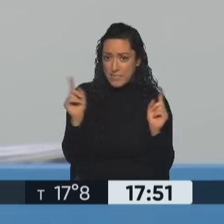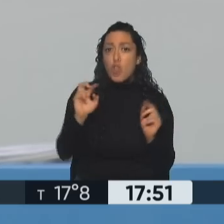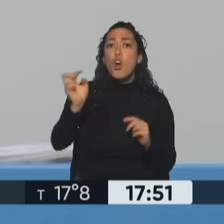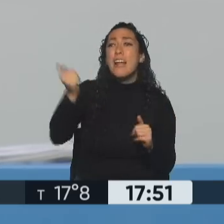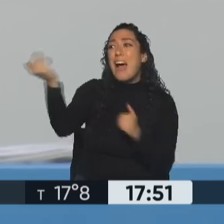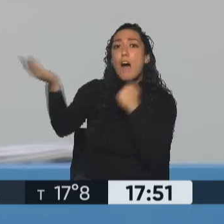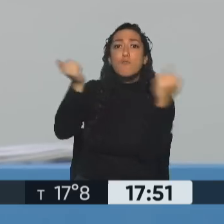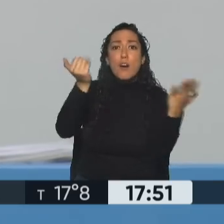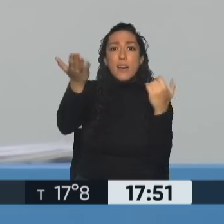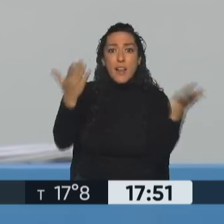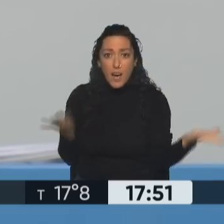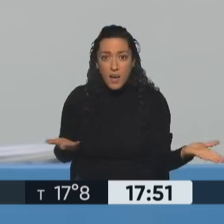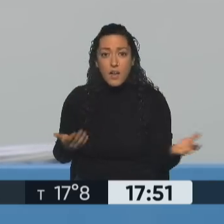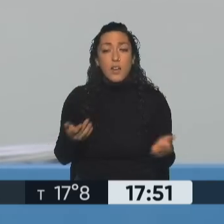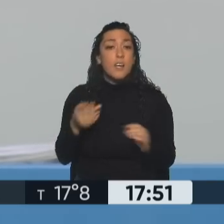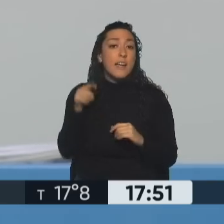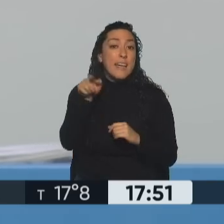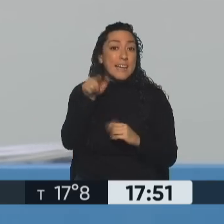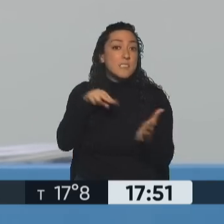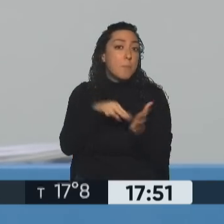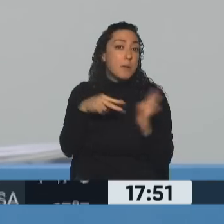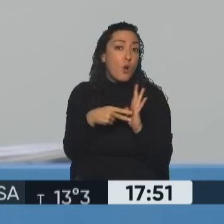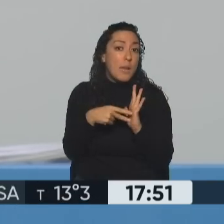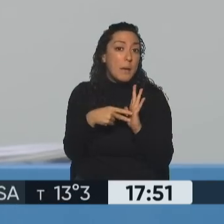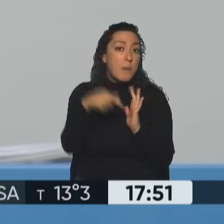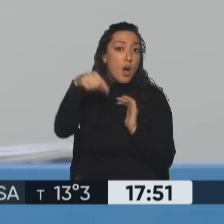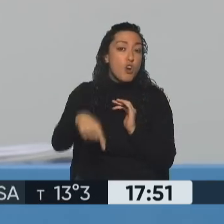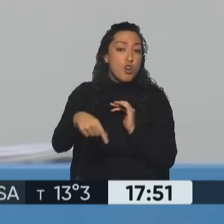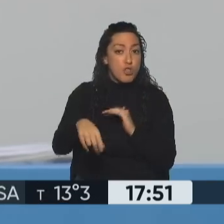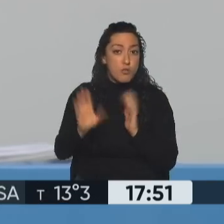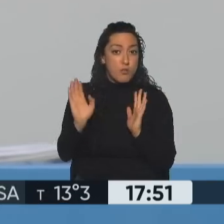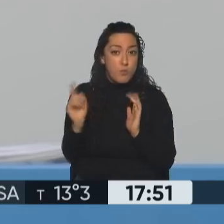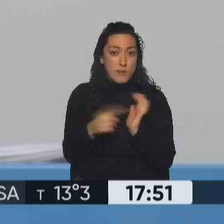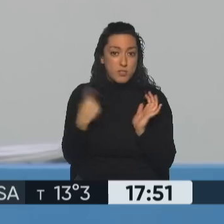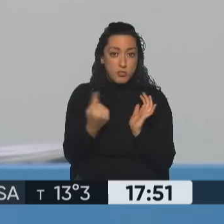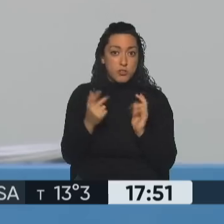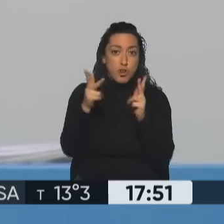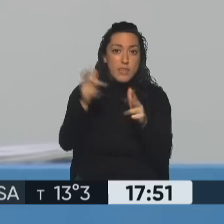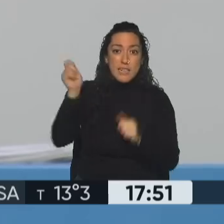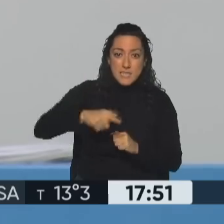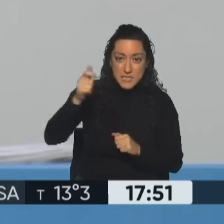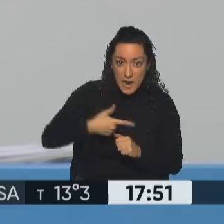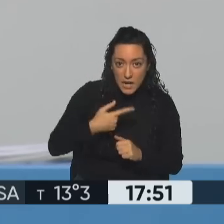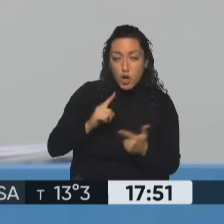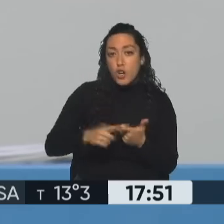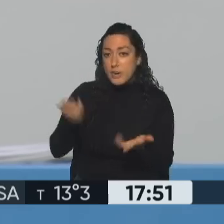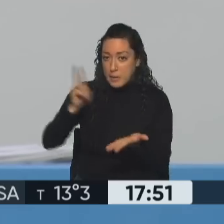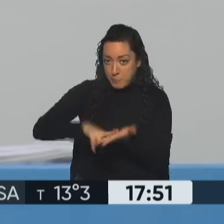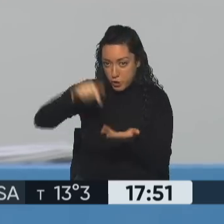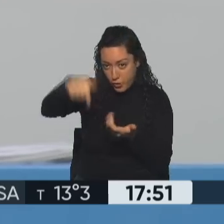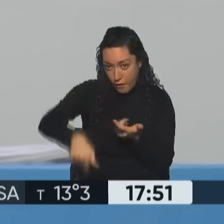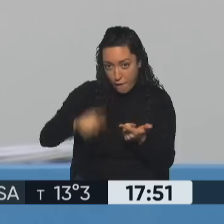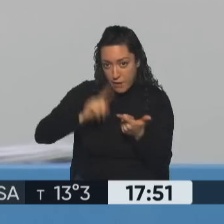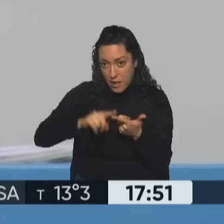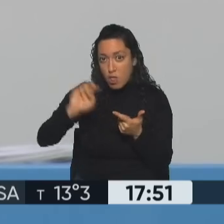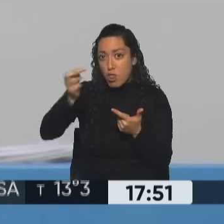afuera. Y eso es el problema que hoy tenemos. Lo dije en Chaco y lo vuelvo a decir ahora, la